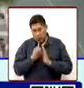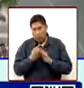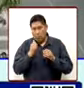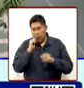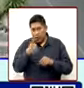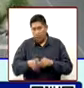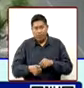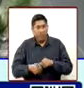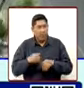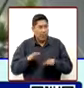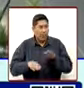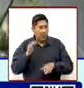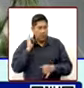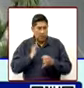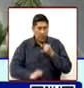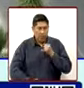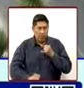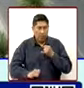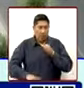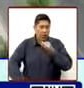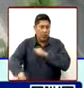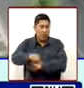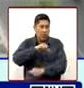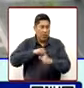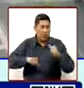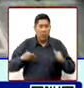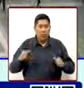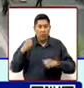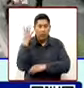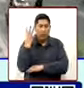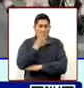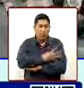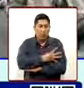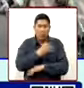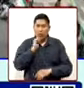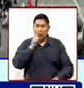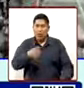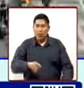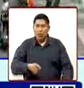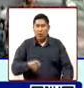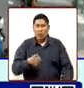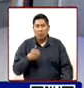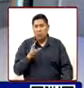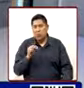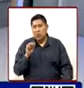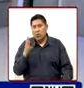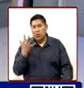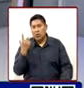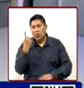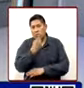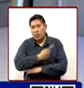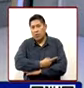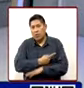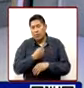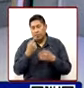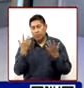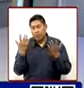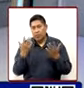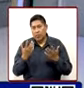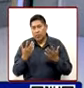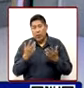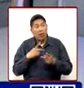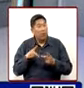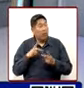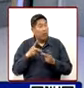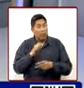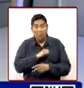podría dar punto final al cerco que está La Paz, hoy cuatro días. Esperemos que mañana no lleguemos al quinto día. Compañeros, retorno con ustedes a este estudio. Perfecto,